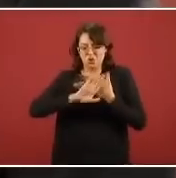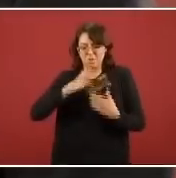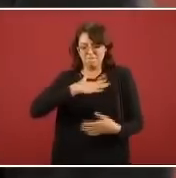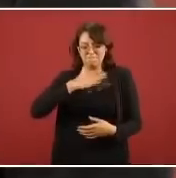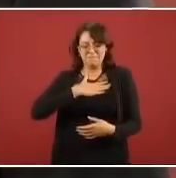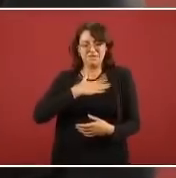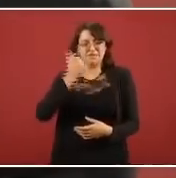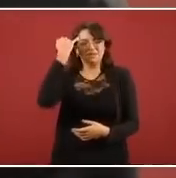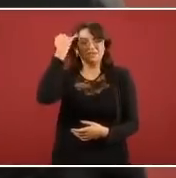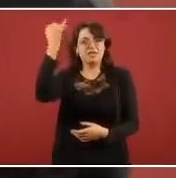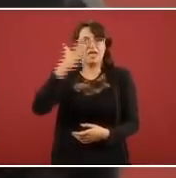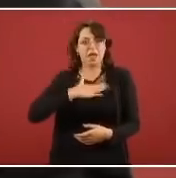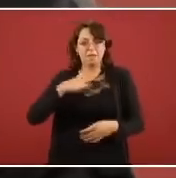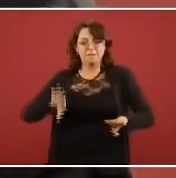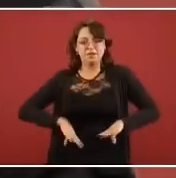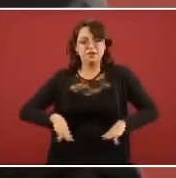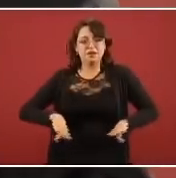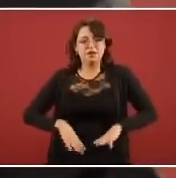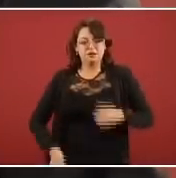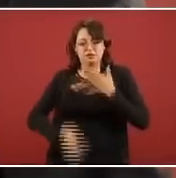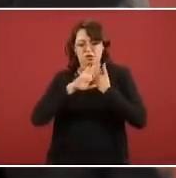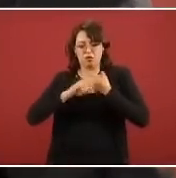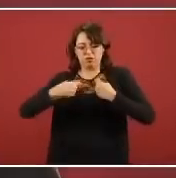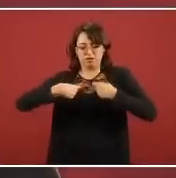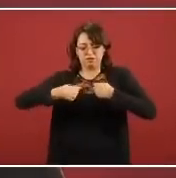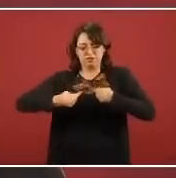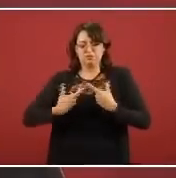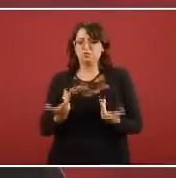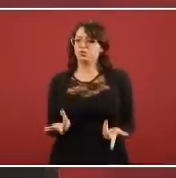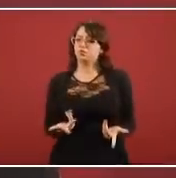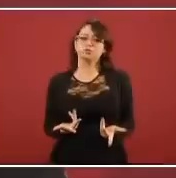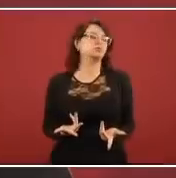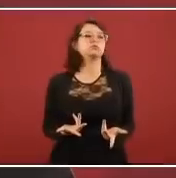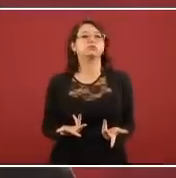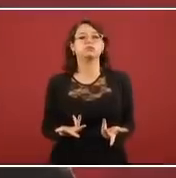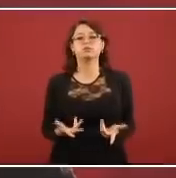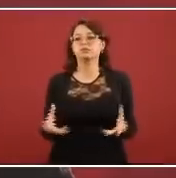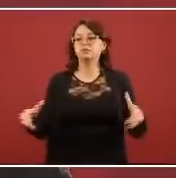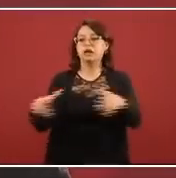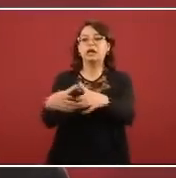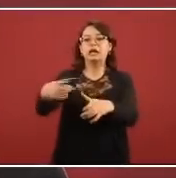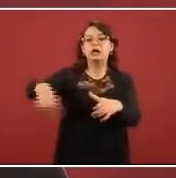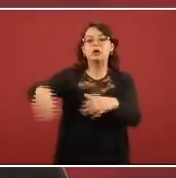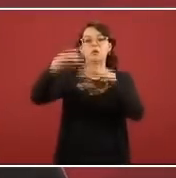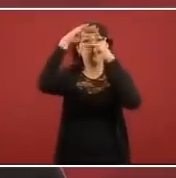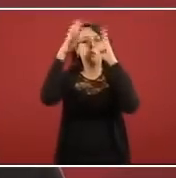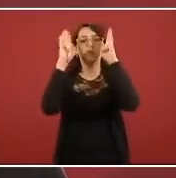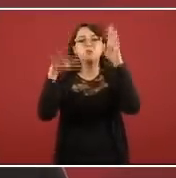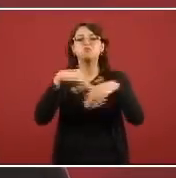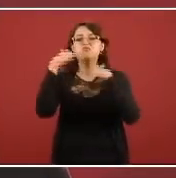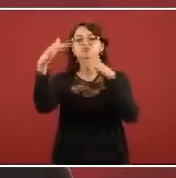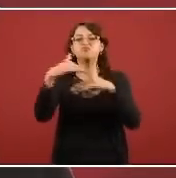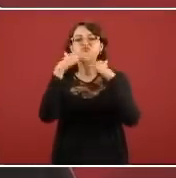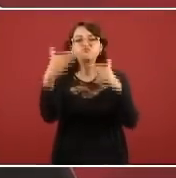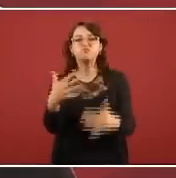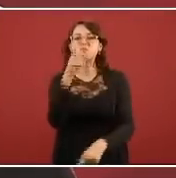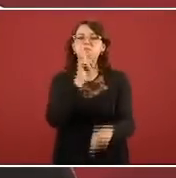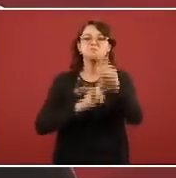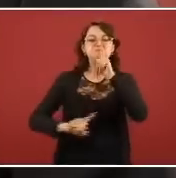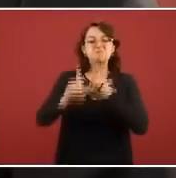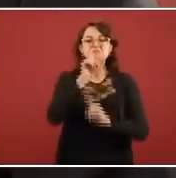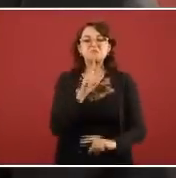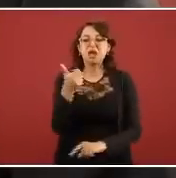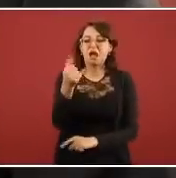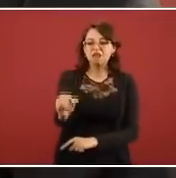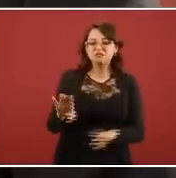principios. No somos iguales a los conservadores corruptos, falsarios.